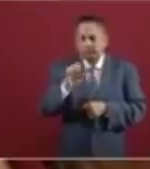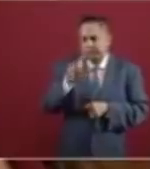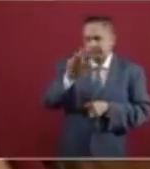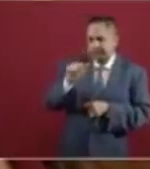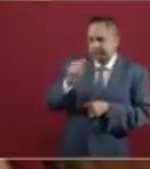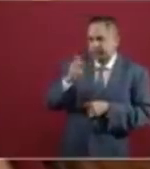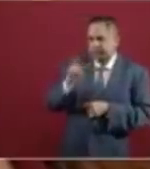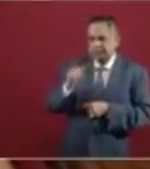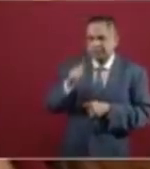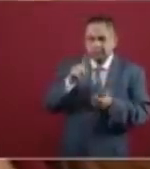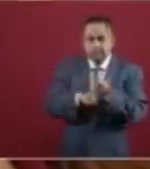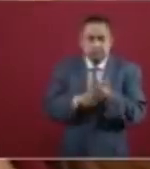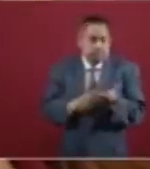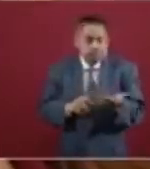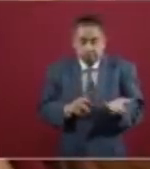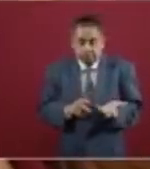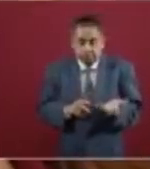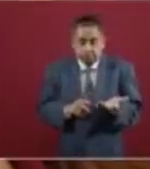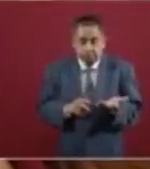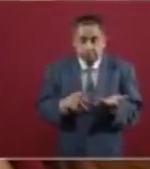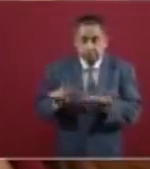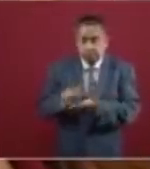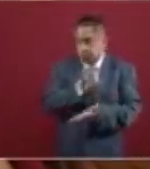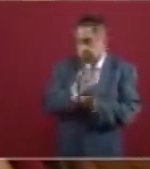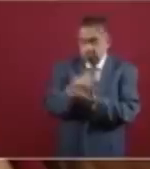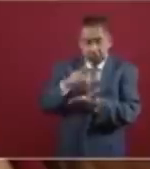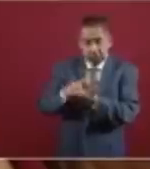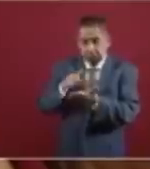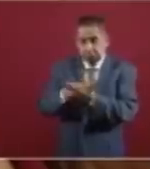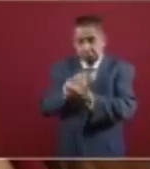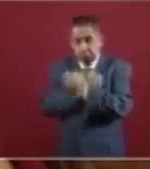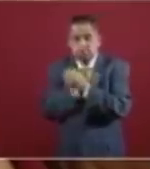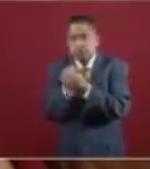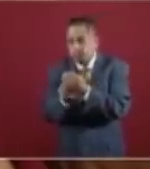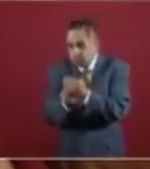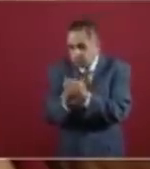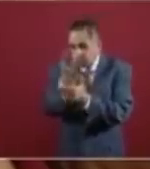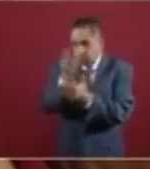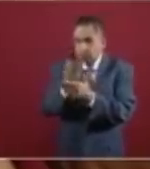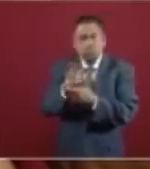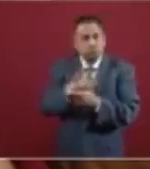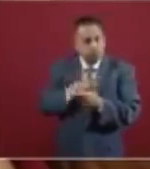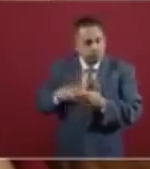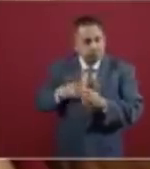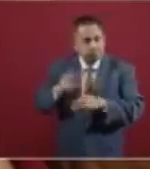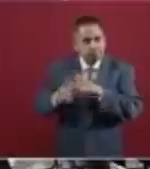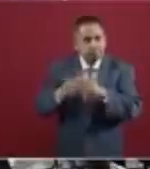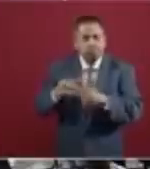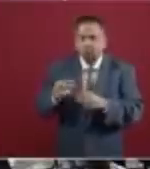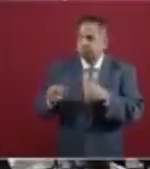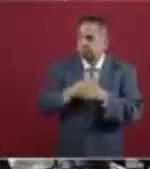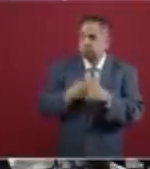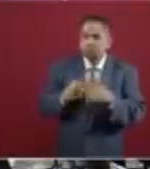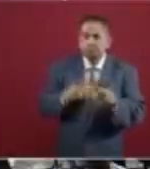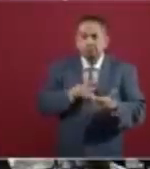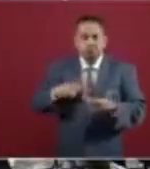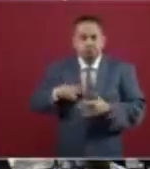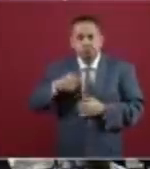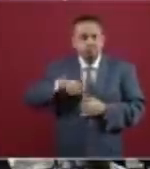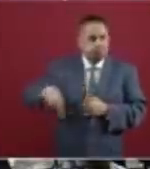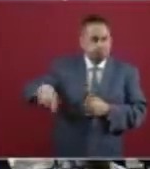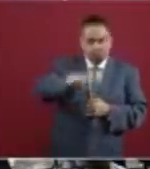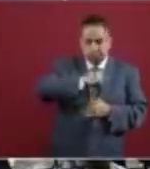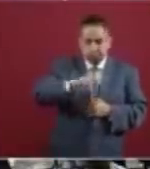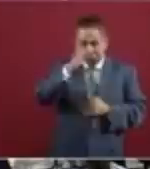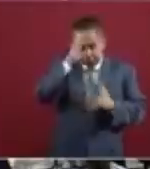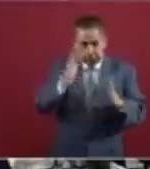pues la reforma educativa, la nueva, tendría que tener participación